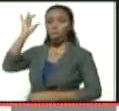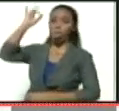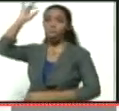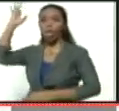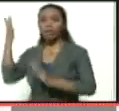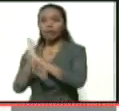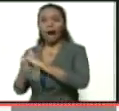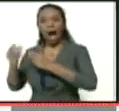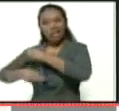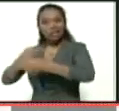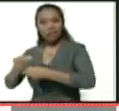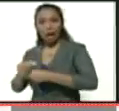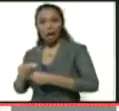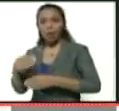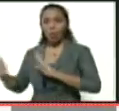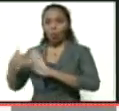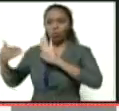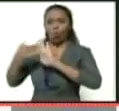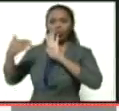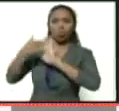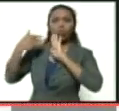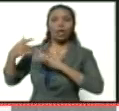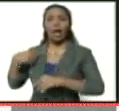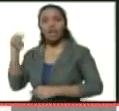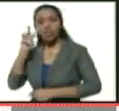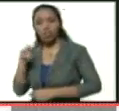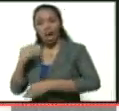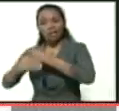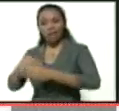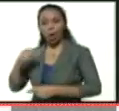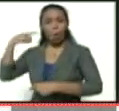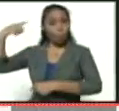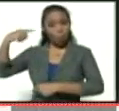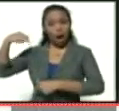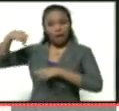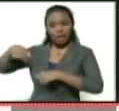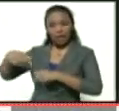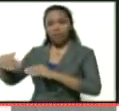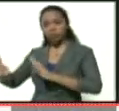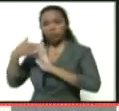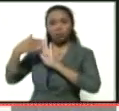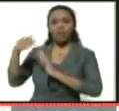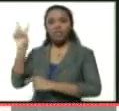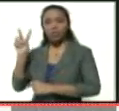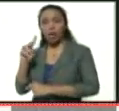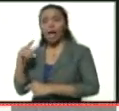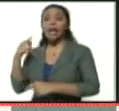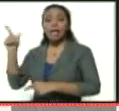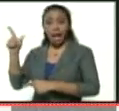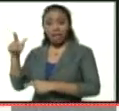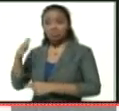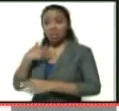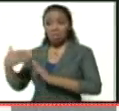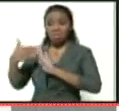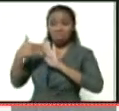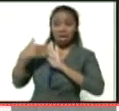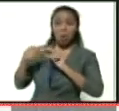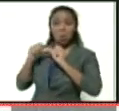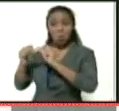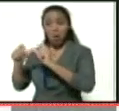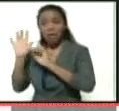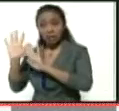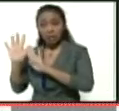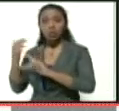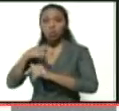de venir más contra Venezuela, de recrudecer su locura contra Venezuela, y va a salir derrotado en Venezuela y en América